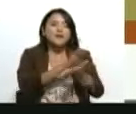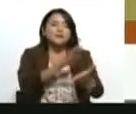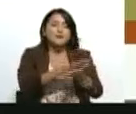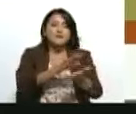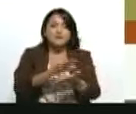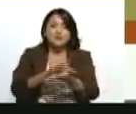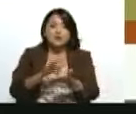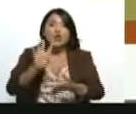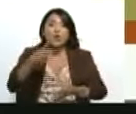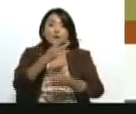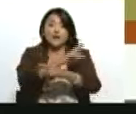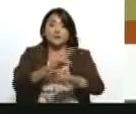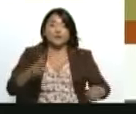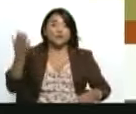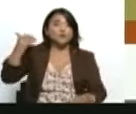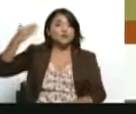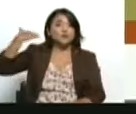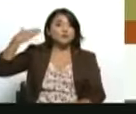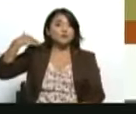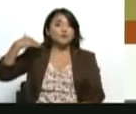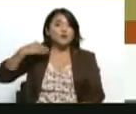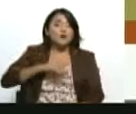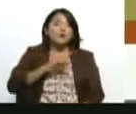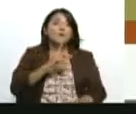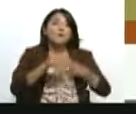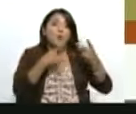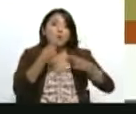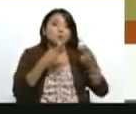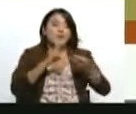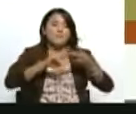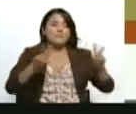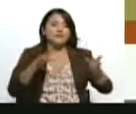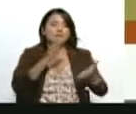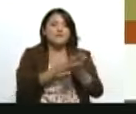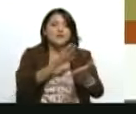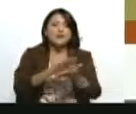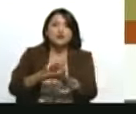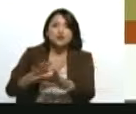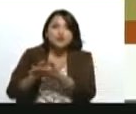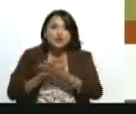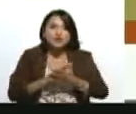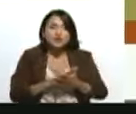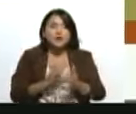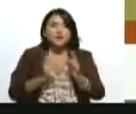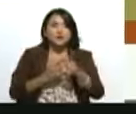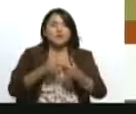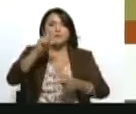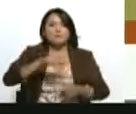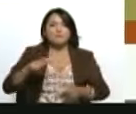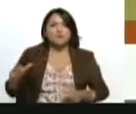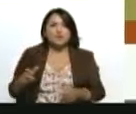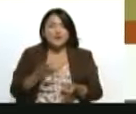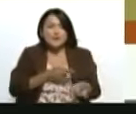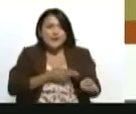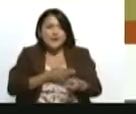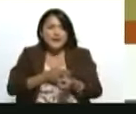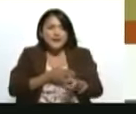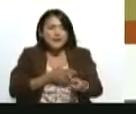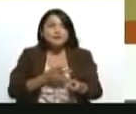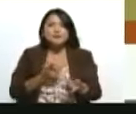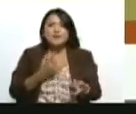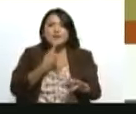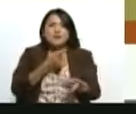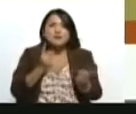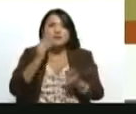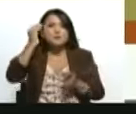¿verdad? Política de pacificación, el nombre que le dieron, rimbombante. Y los compañeros que estaban en la guerrilla creyeron